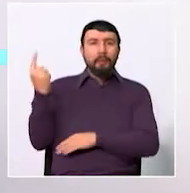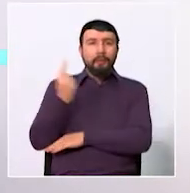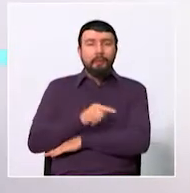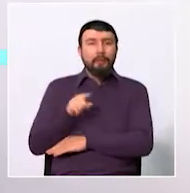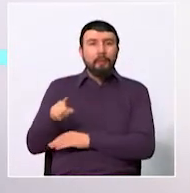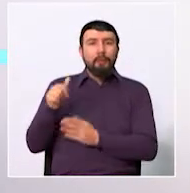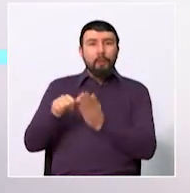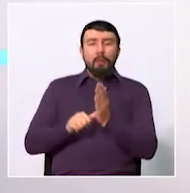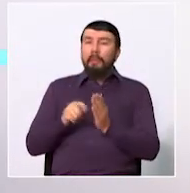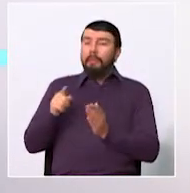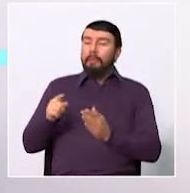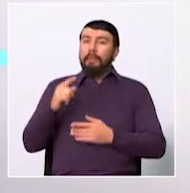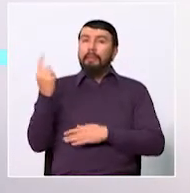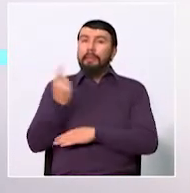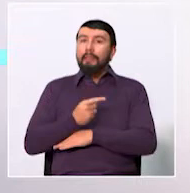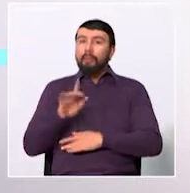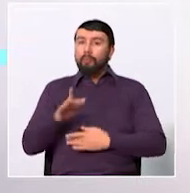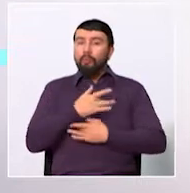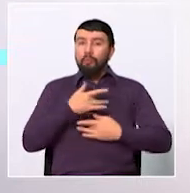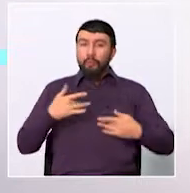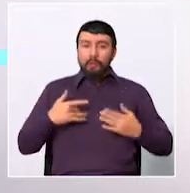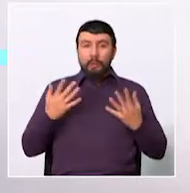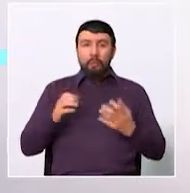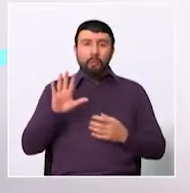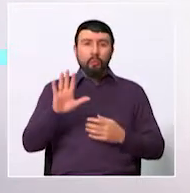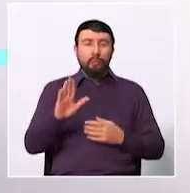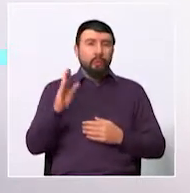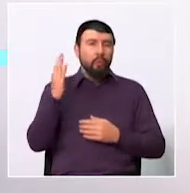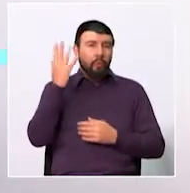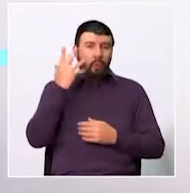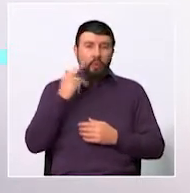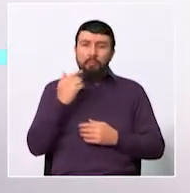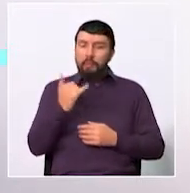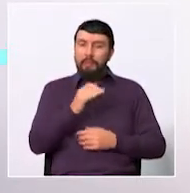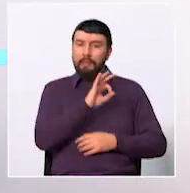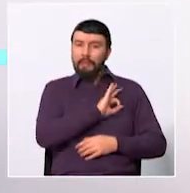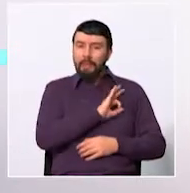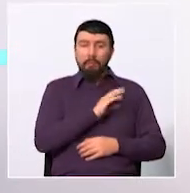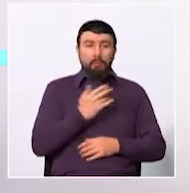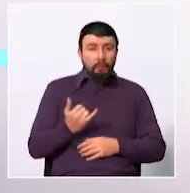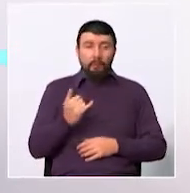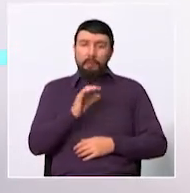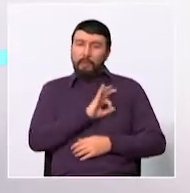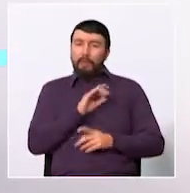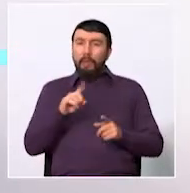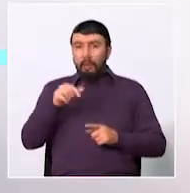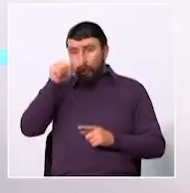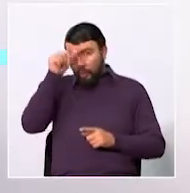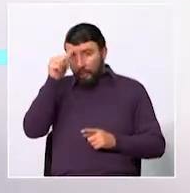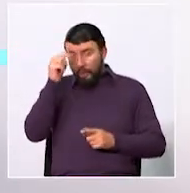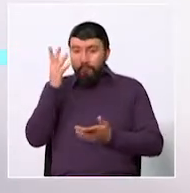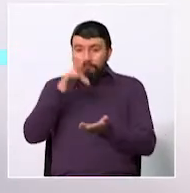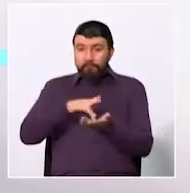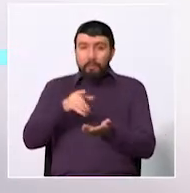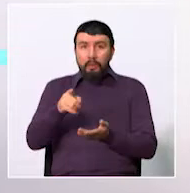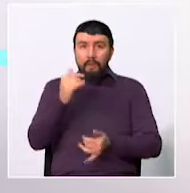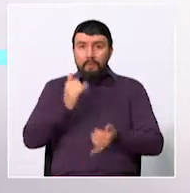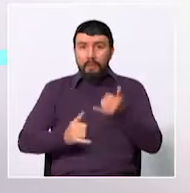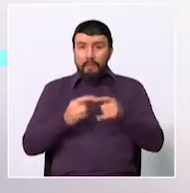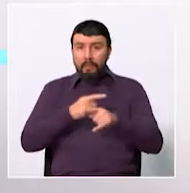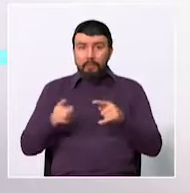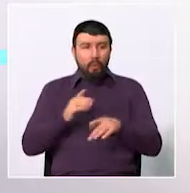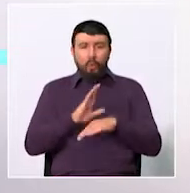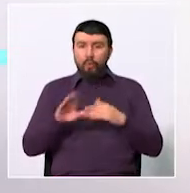donde queremos que todos ustedes los sábados se den ese regalo un sábado y un domingo sacamos un fin de semana todos los